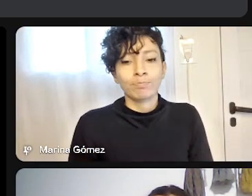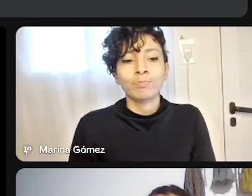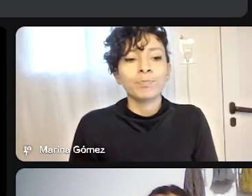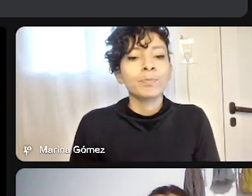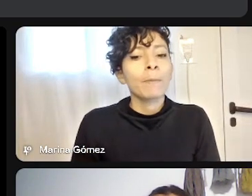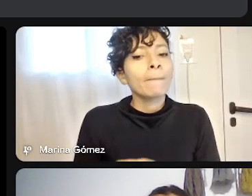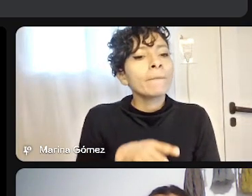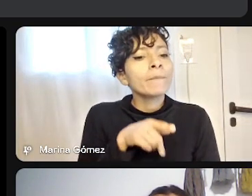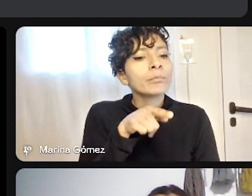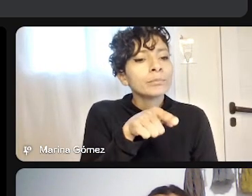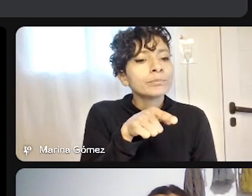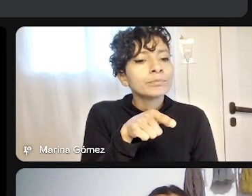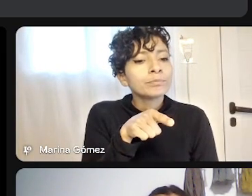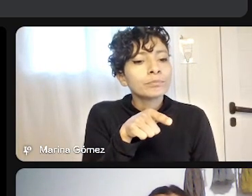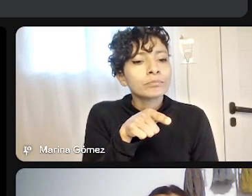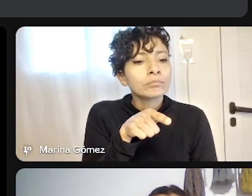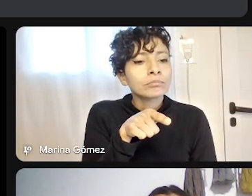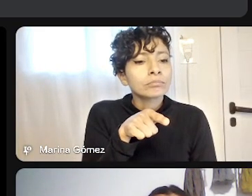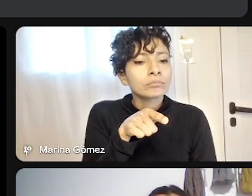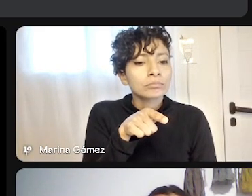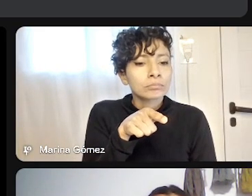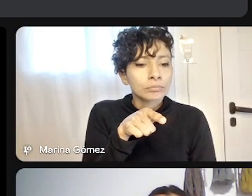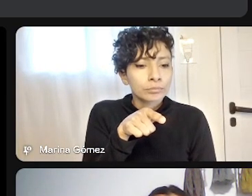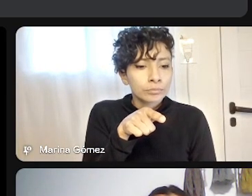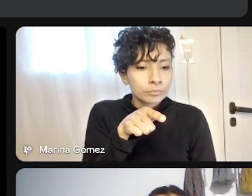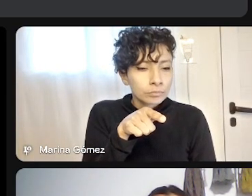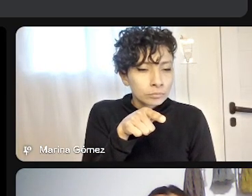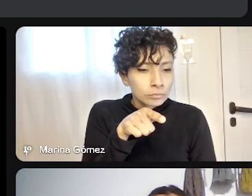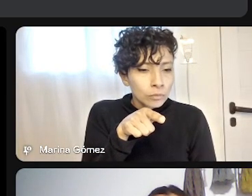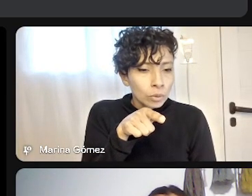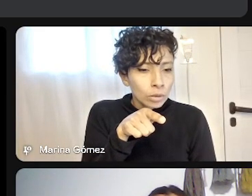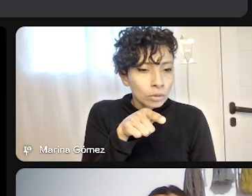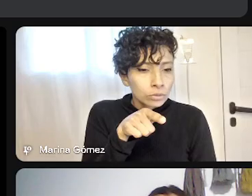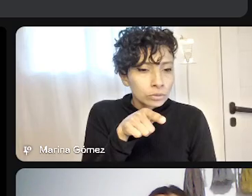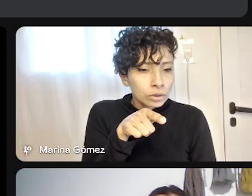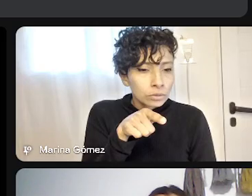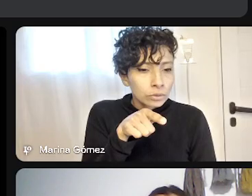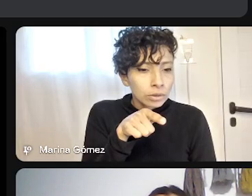Dale, toma fuerzas, coraje para tu nuevo trabajo, te va a ir bien.